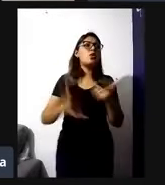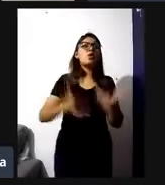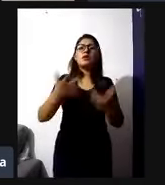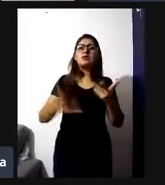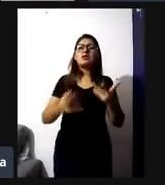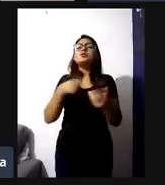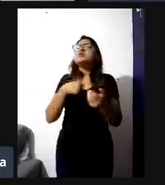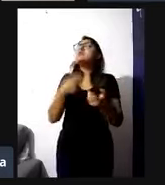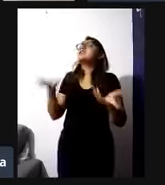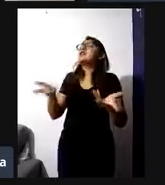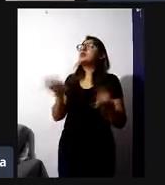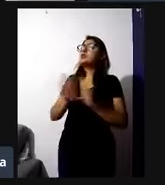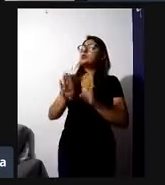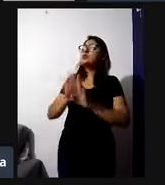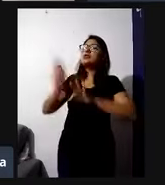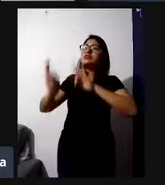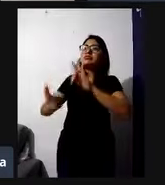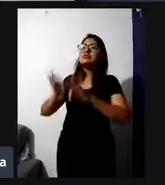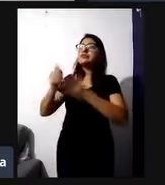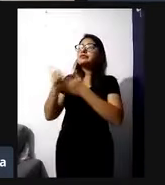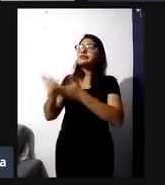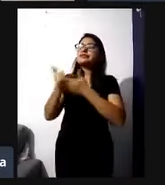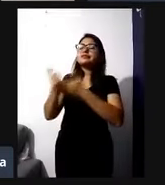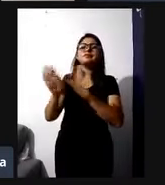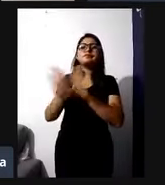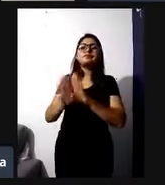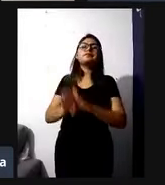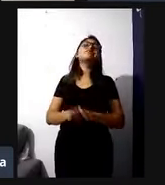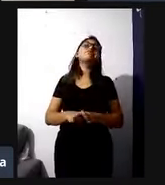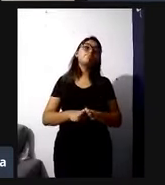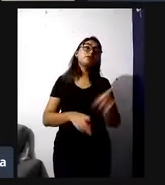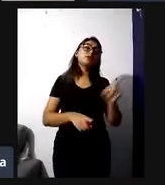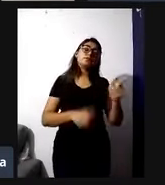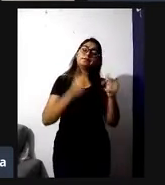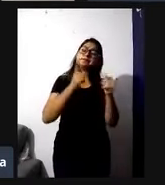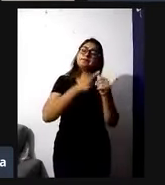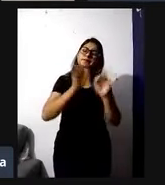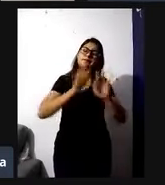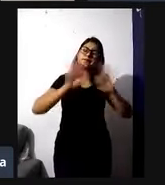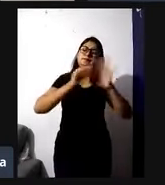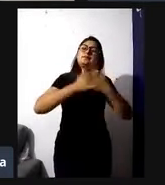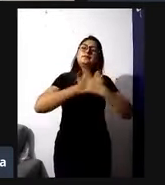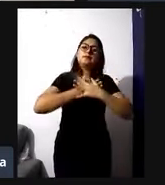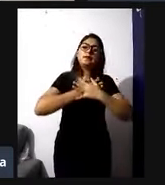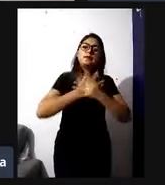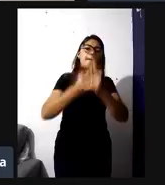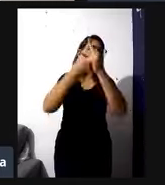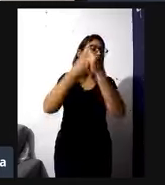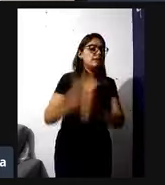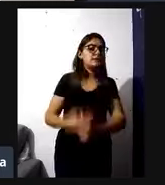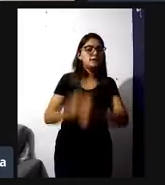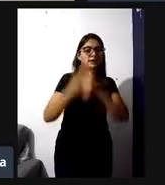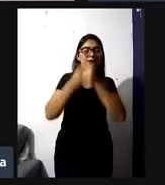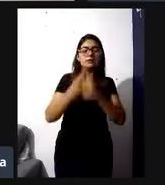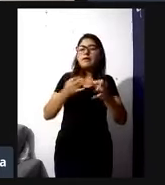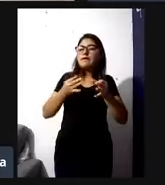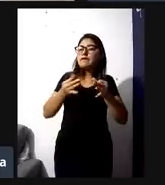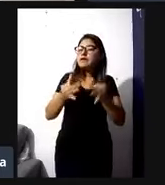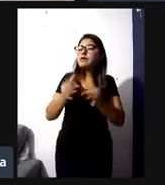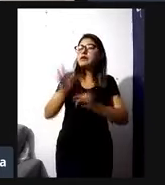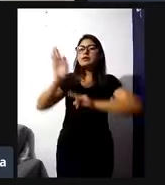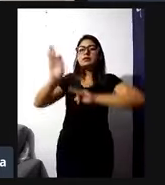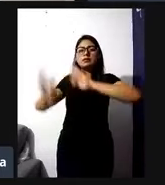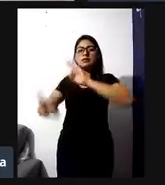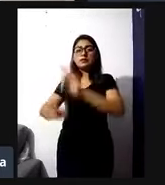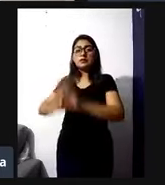nada, con mucho, mucho amor, con mucha paciencia, con mucho cuidado y mucha delicadeza. No